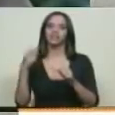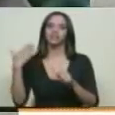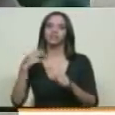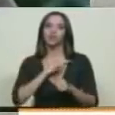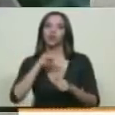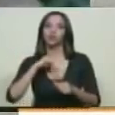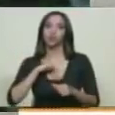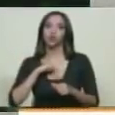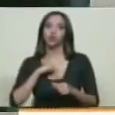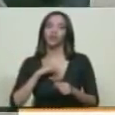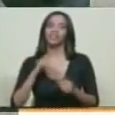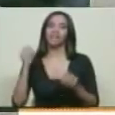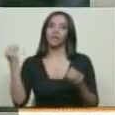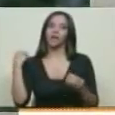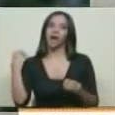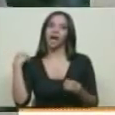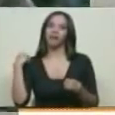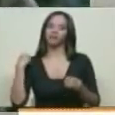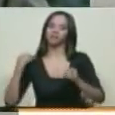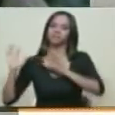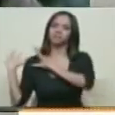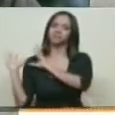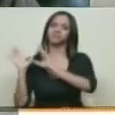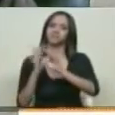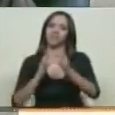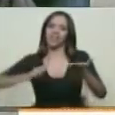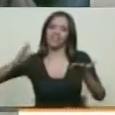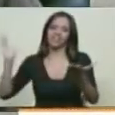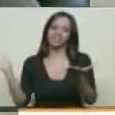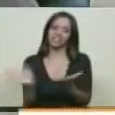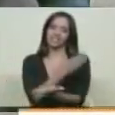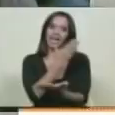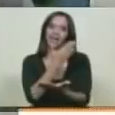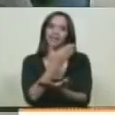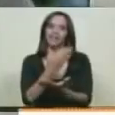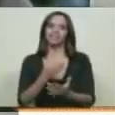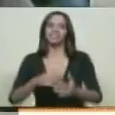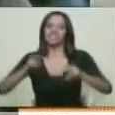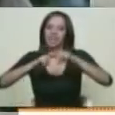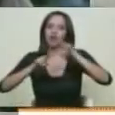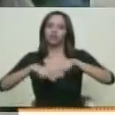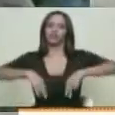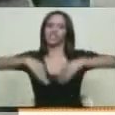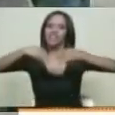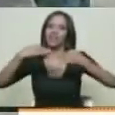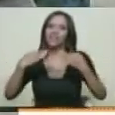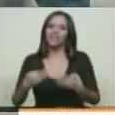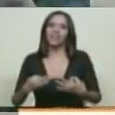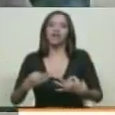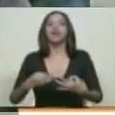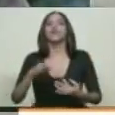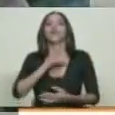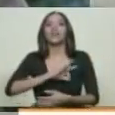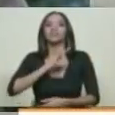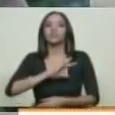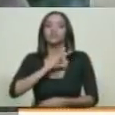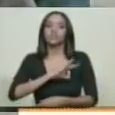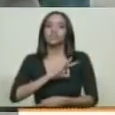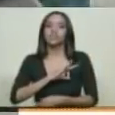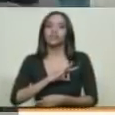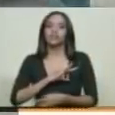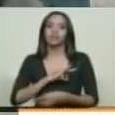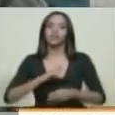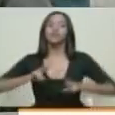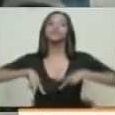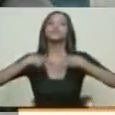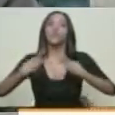Nosotros estamos llamados a derrotarlas y a echarlas y a construir de verdad una sociedad